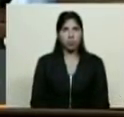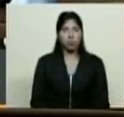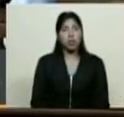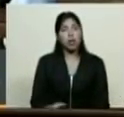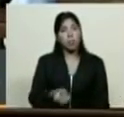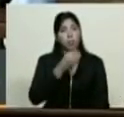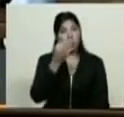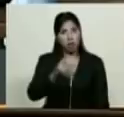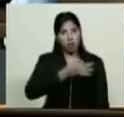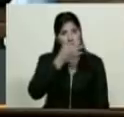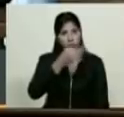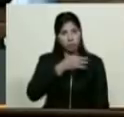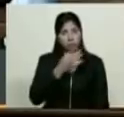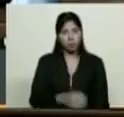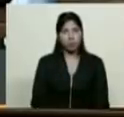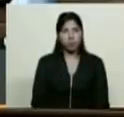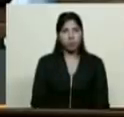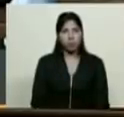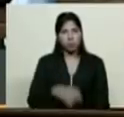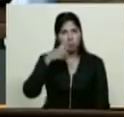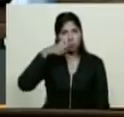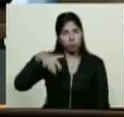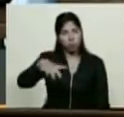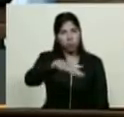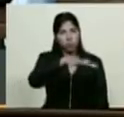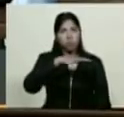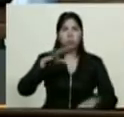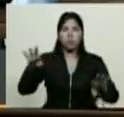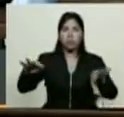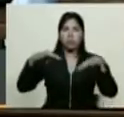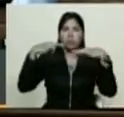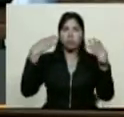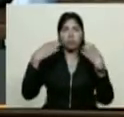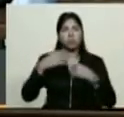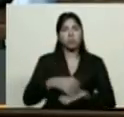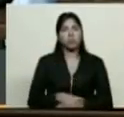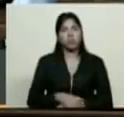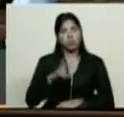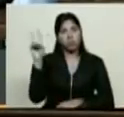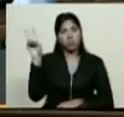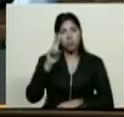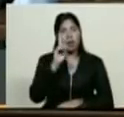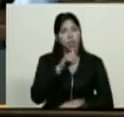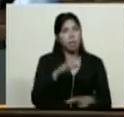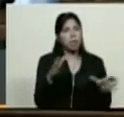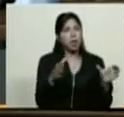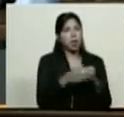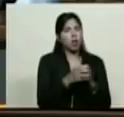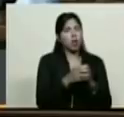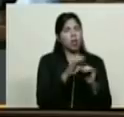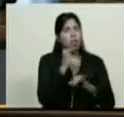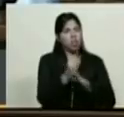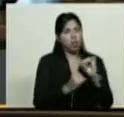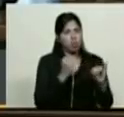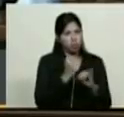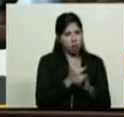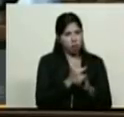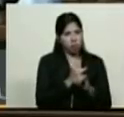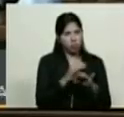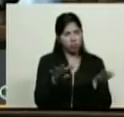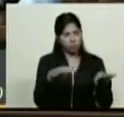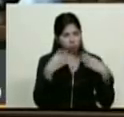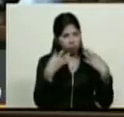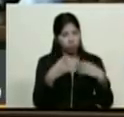Buenas tardes, pueblo de Venezuela, opinión pública nacional e internacional. Vamos a